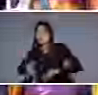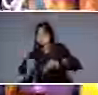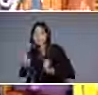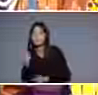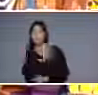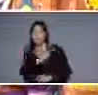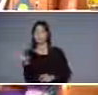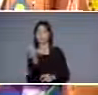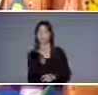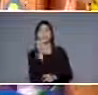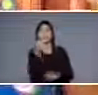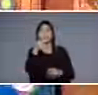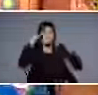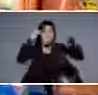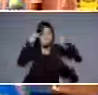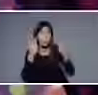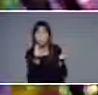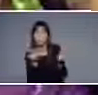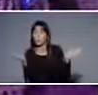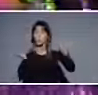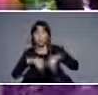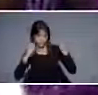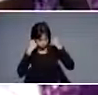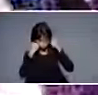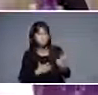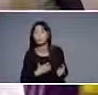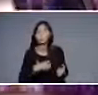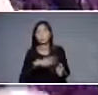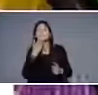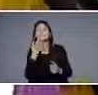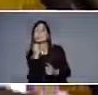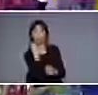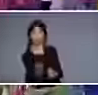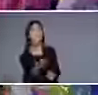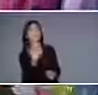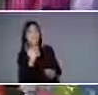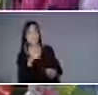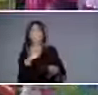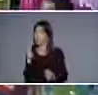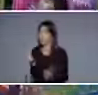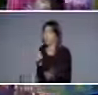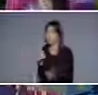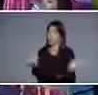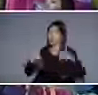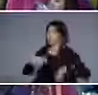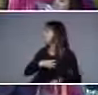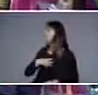no estudias si tú no tienes dinero. Es para ricos, nosotros no